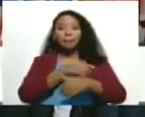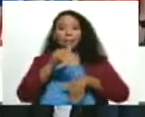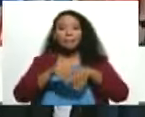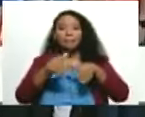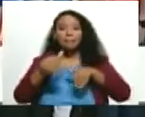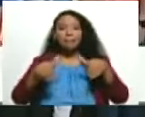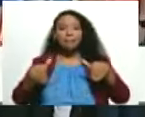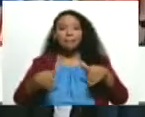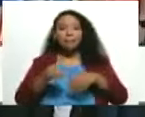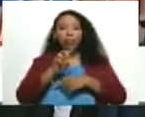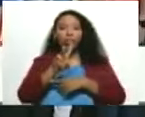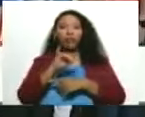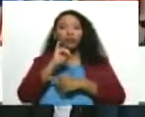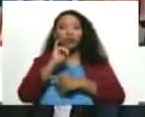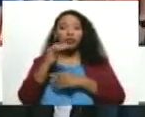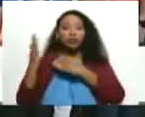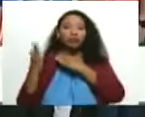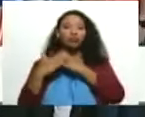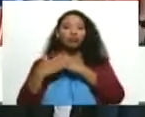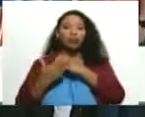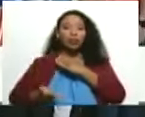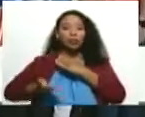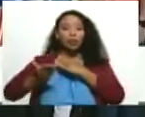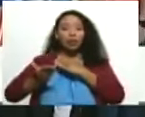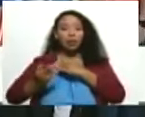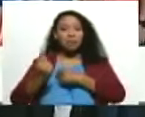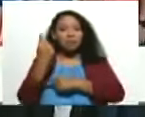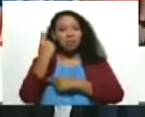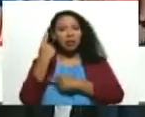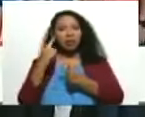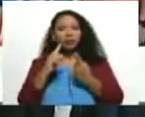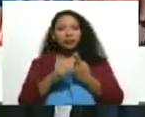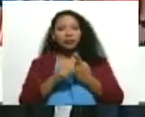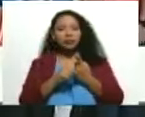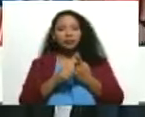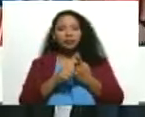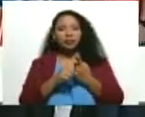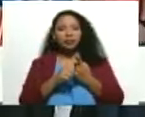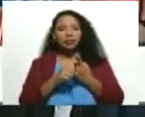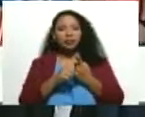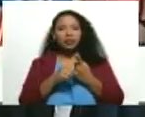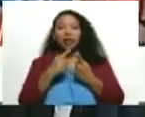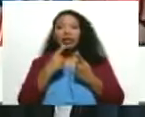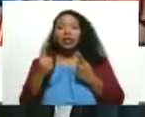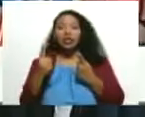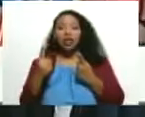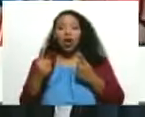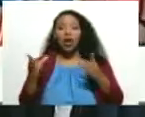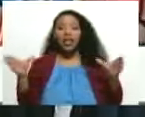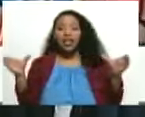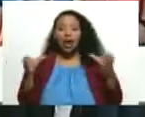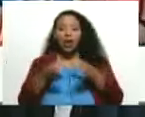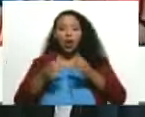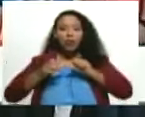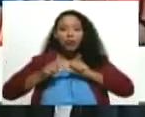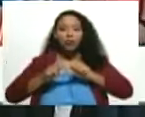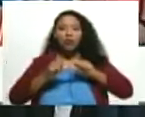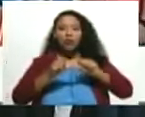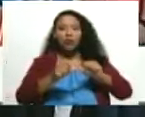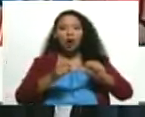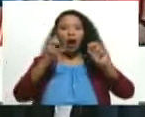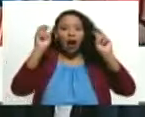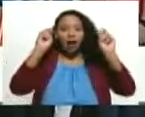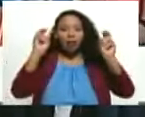2 noticias estupendas. La primera de ellas es que se han declarado en sesión permanente a los efectos